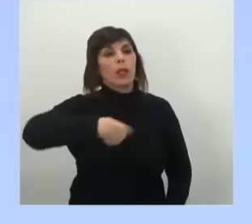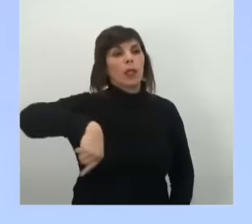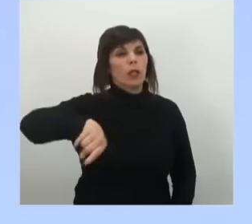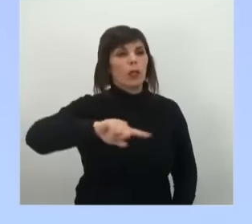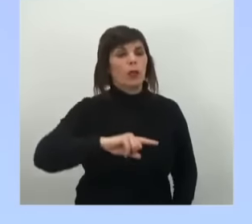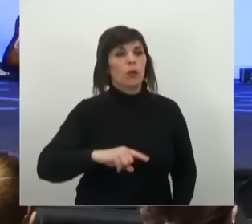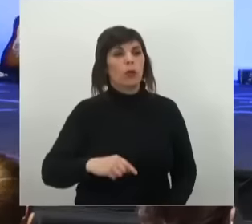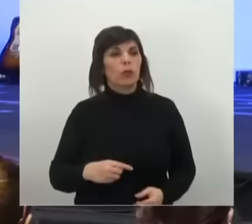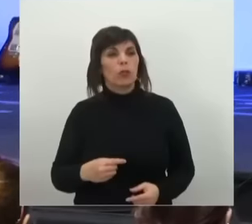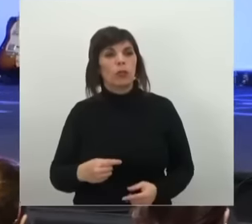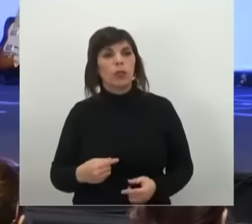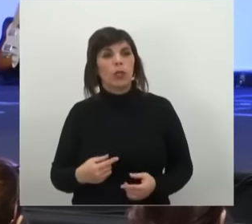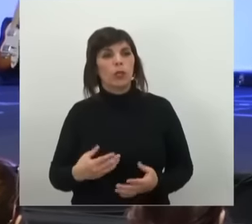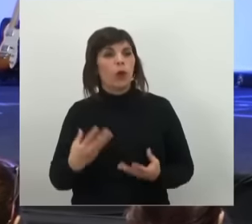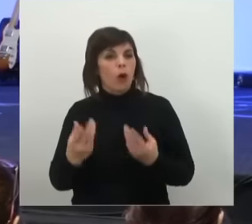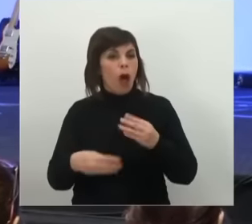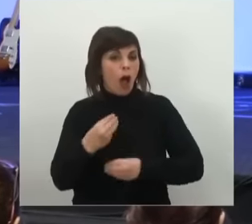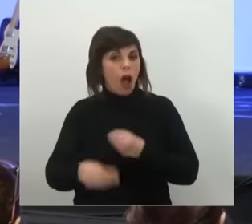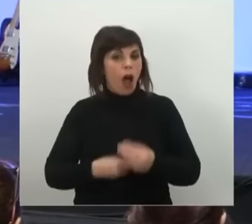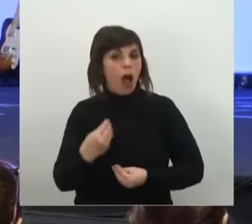estar en movimiento